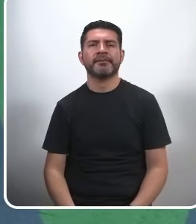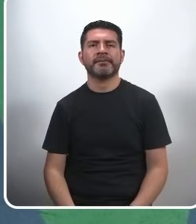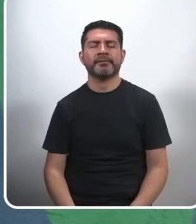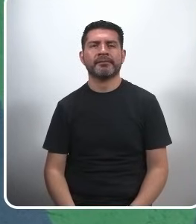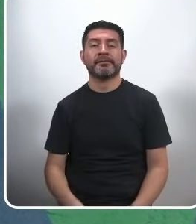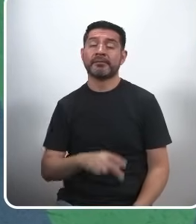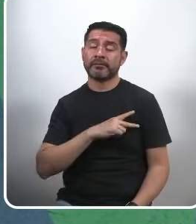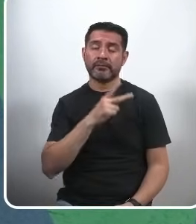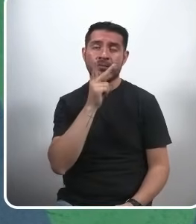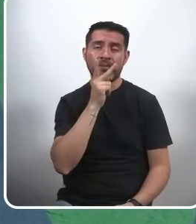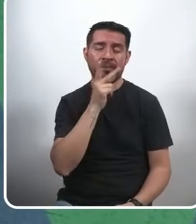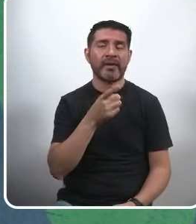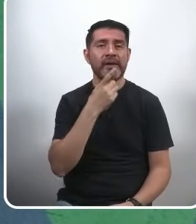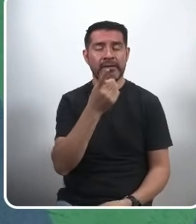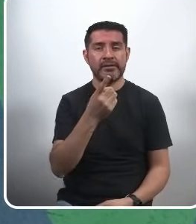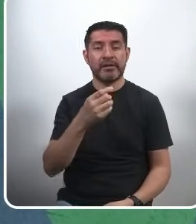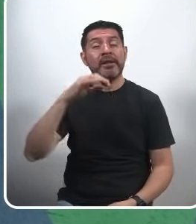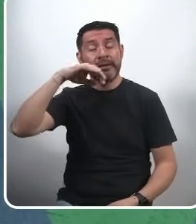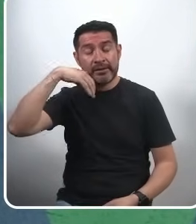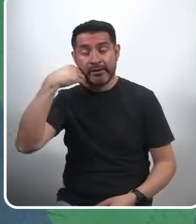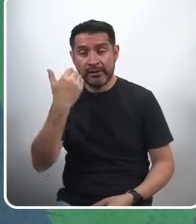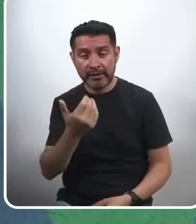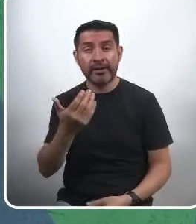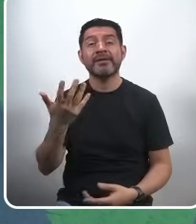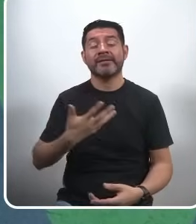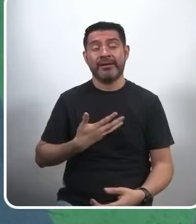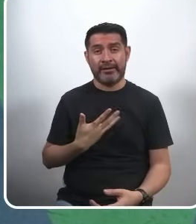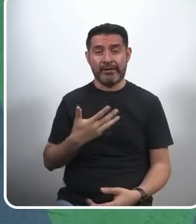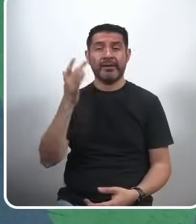tener verdadera santidad? Cásate.